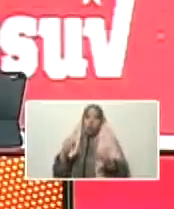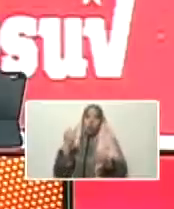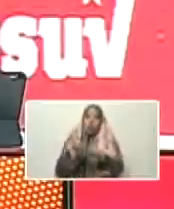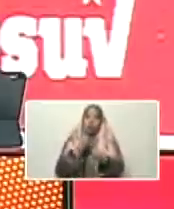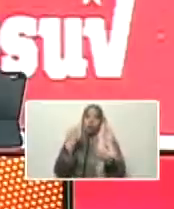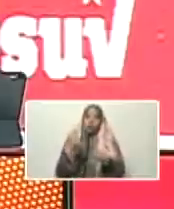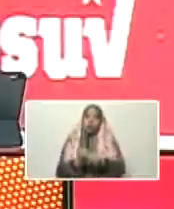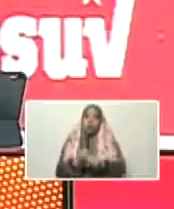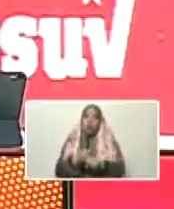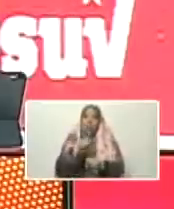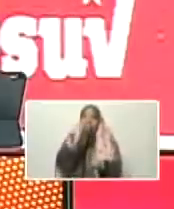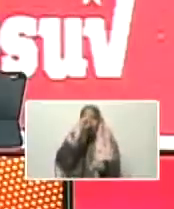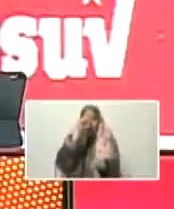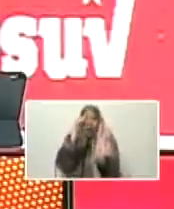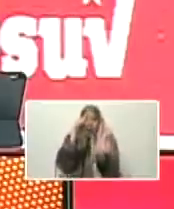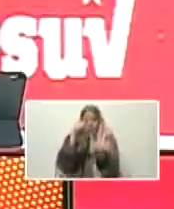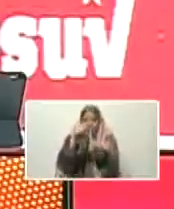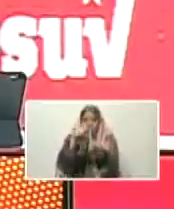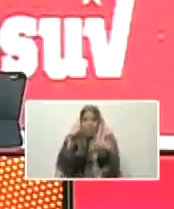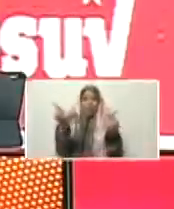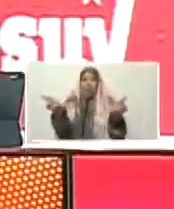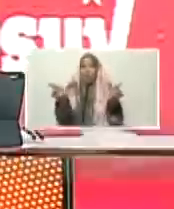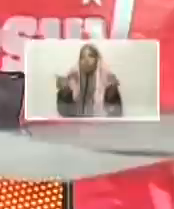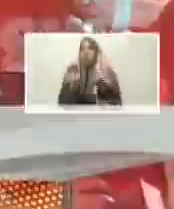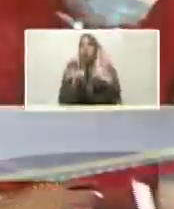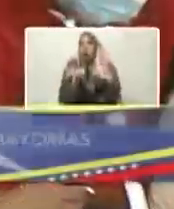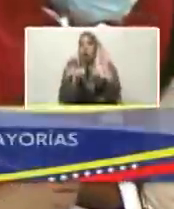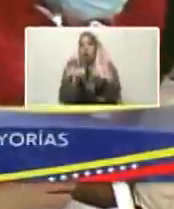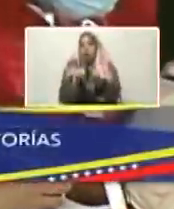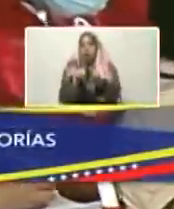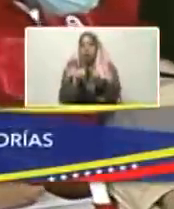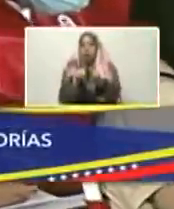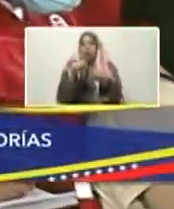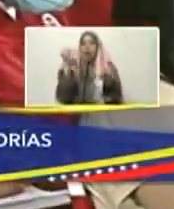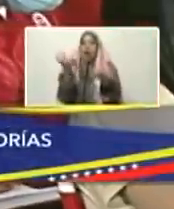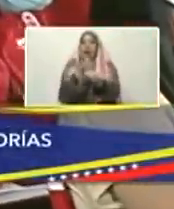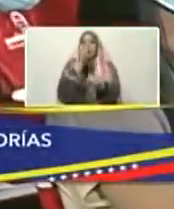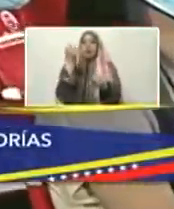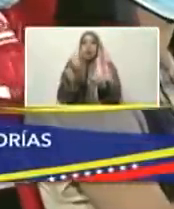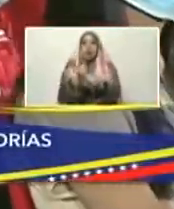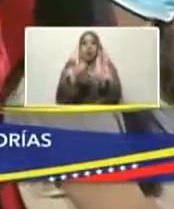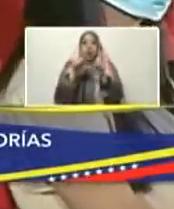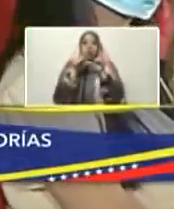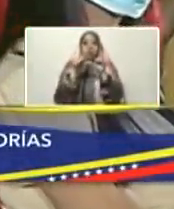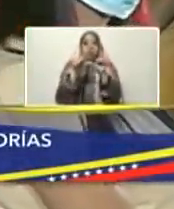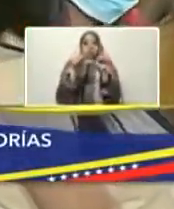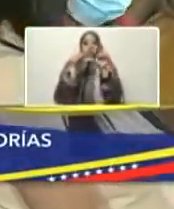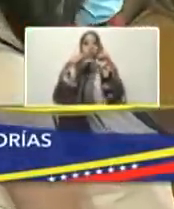un solo haz de fuerza al trabajo permanente